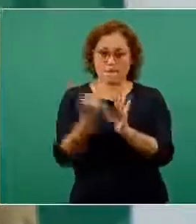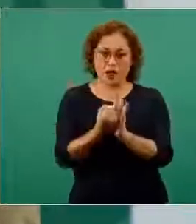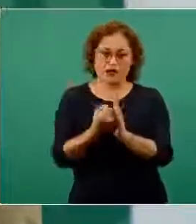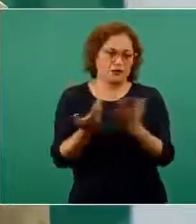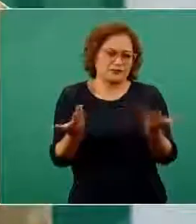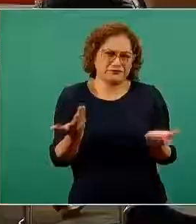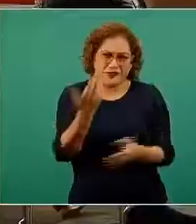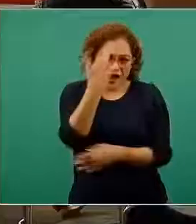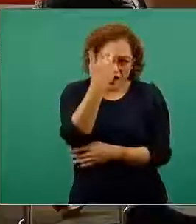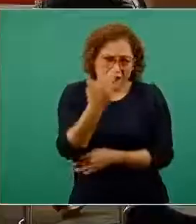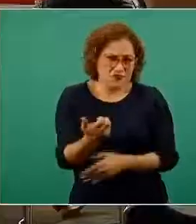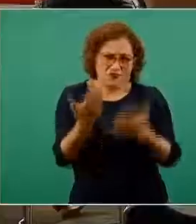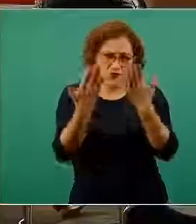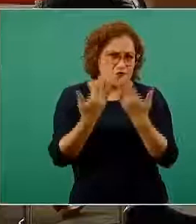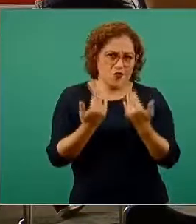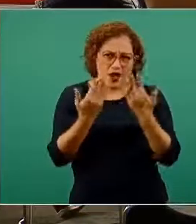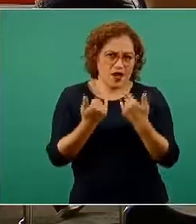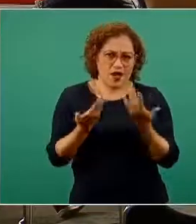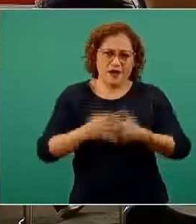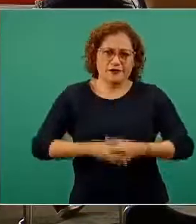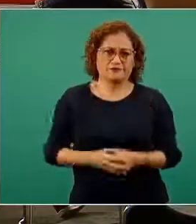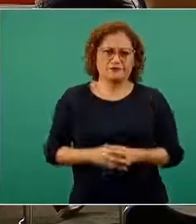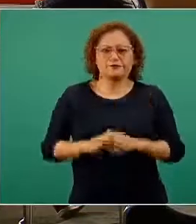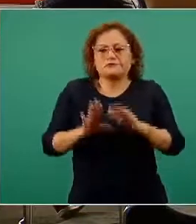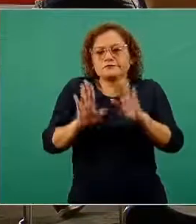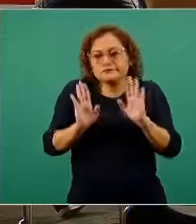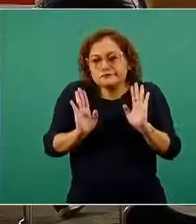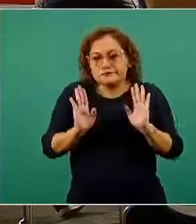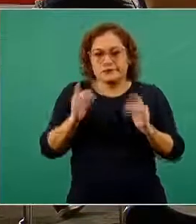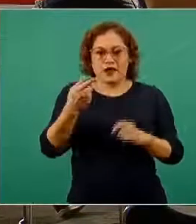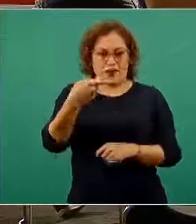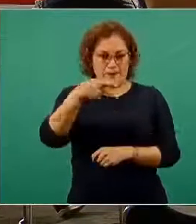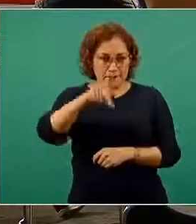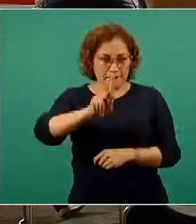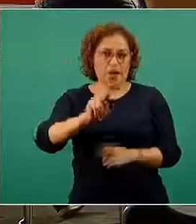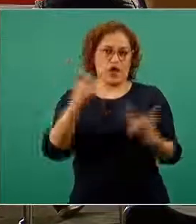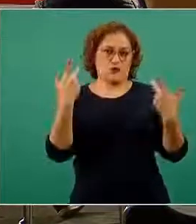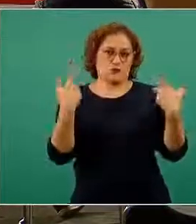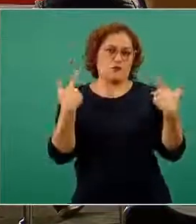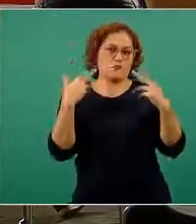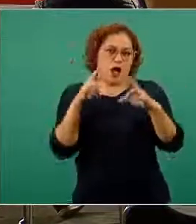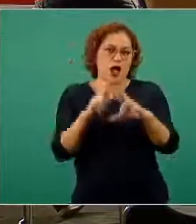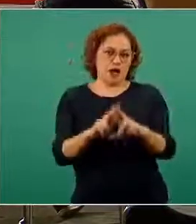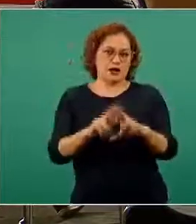Ahora, realmente sí puede pasar, y no se va a